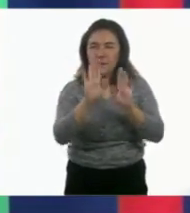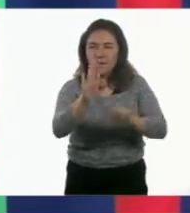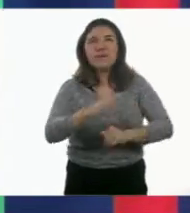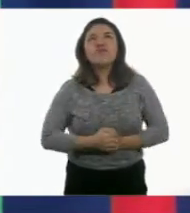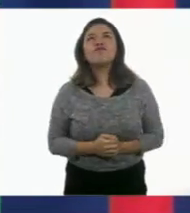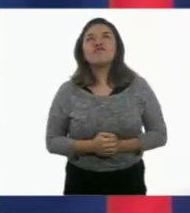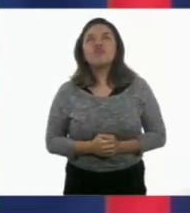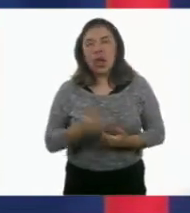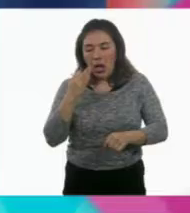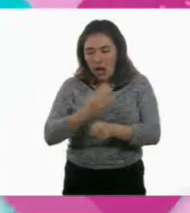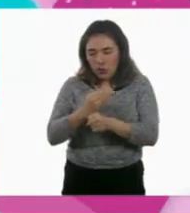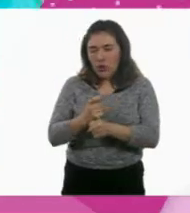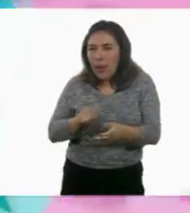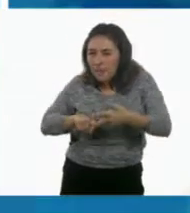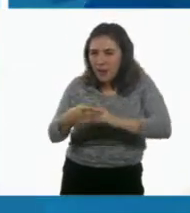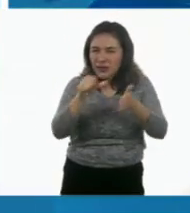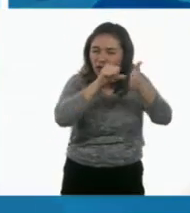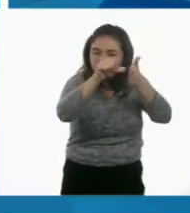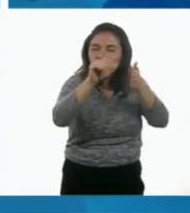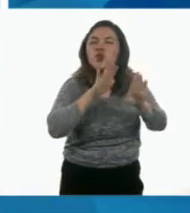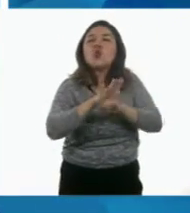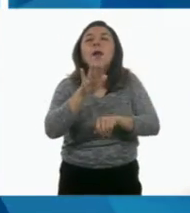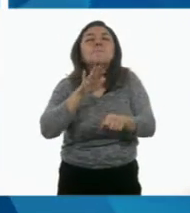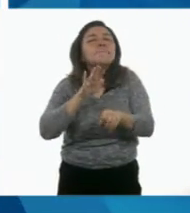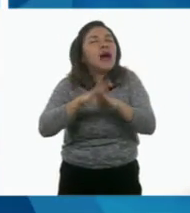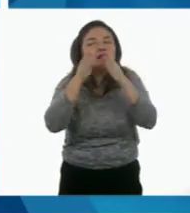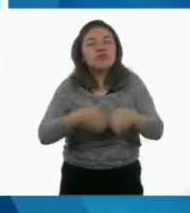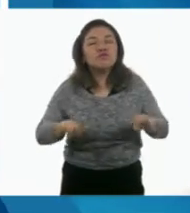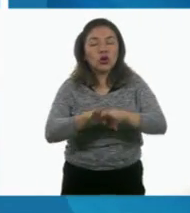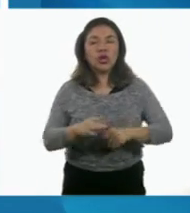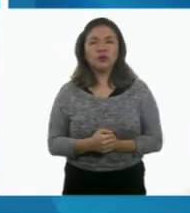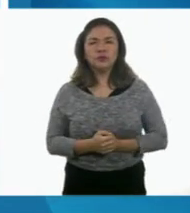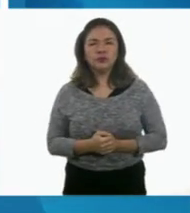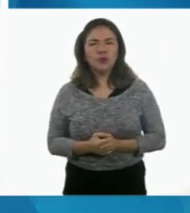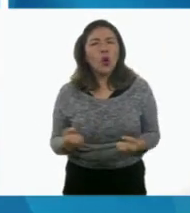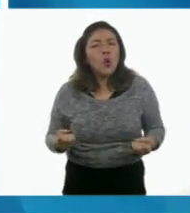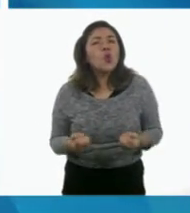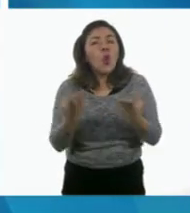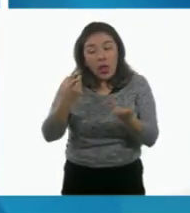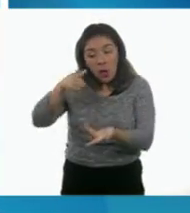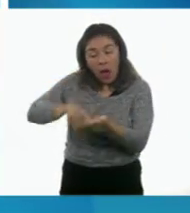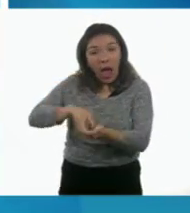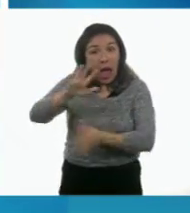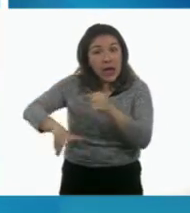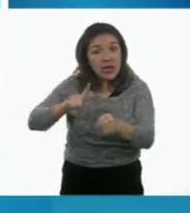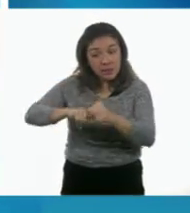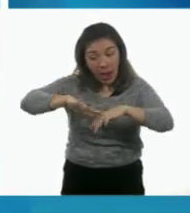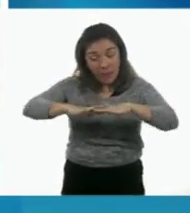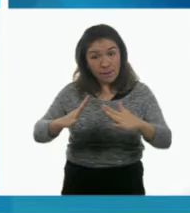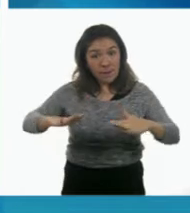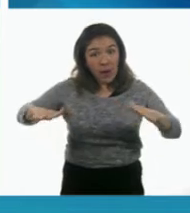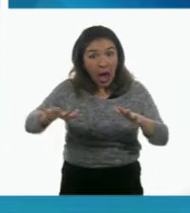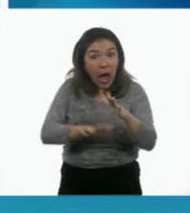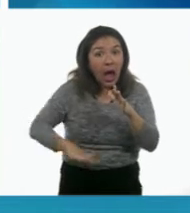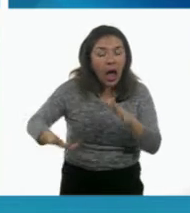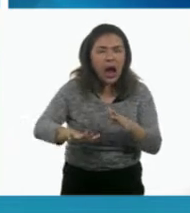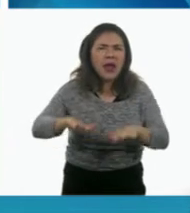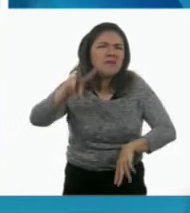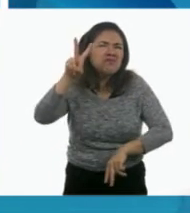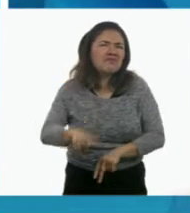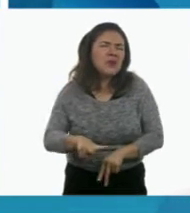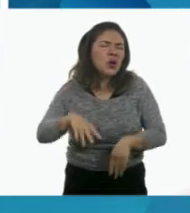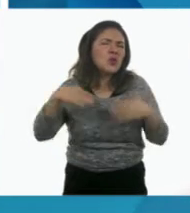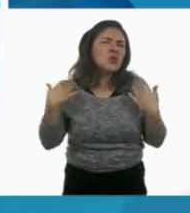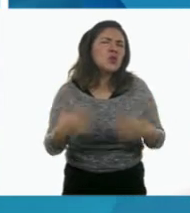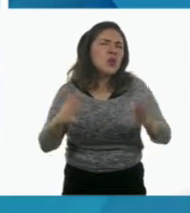parece si empezamos a subrayarlo? El número y variedad de seres vivos que hay en el mar es